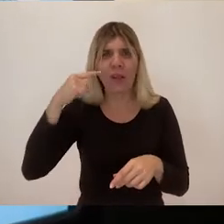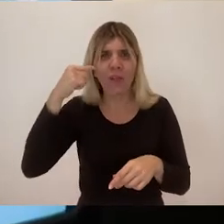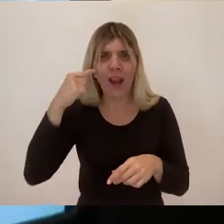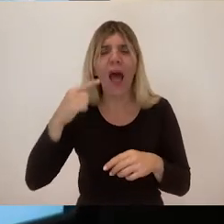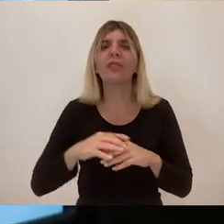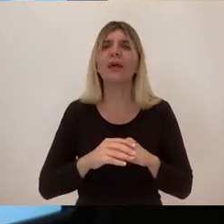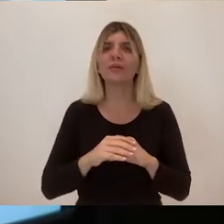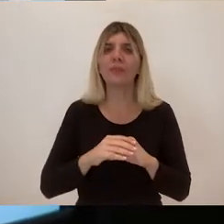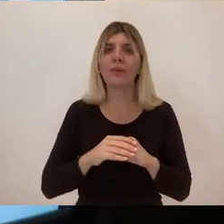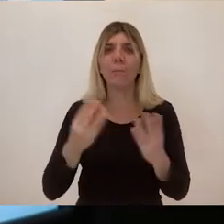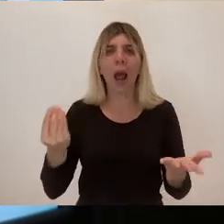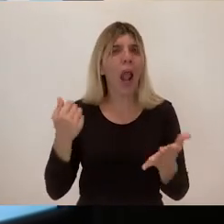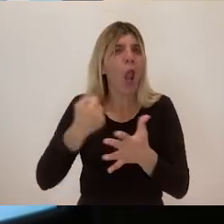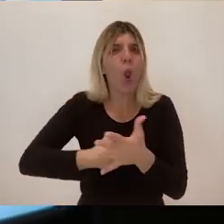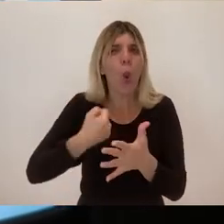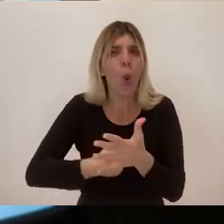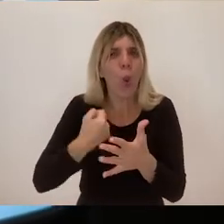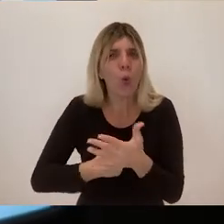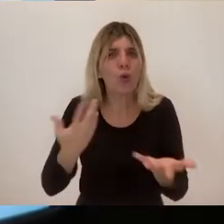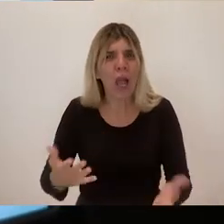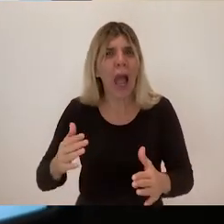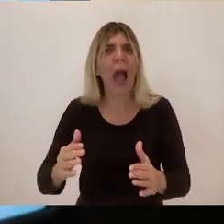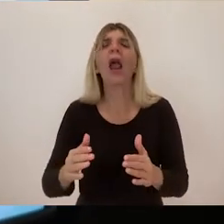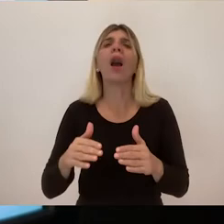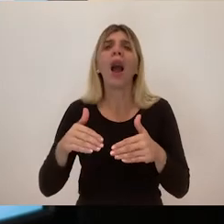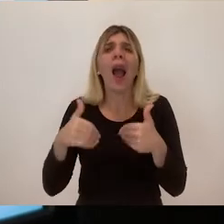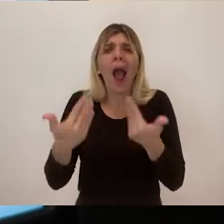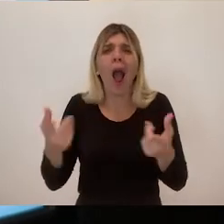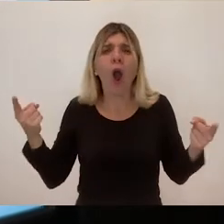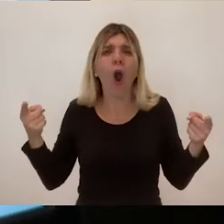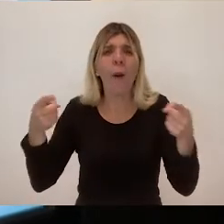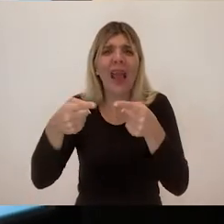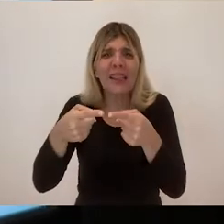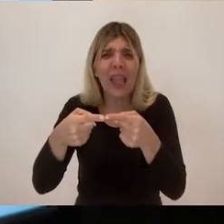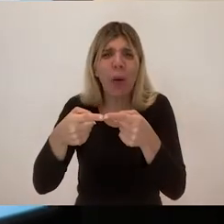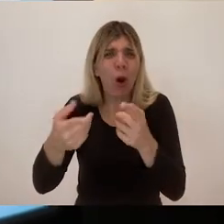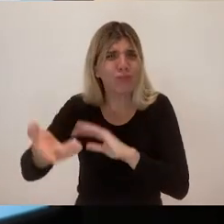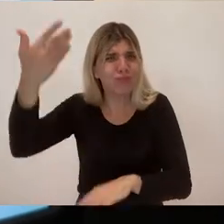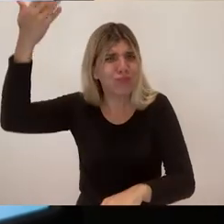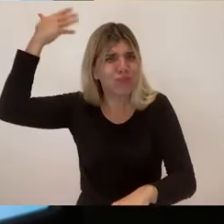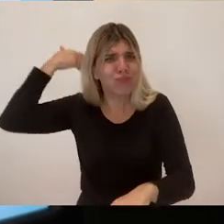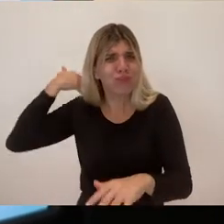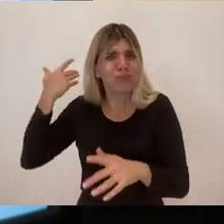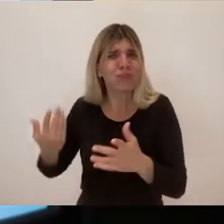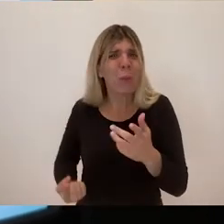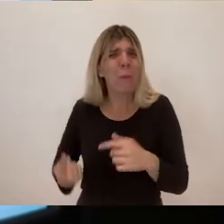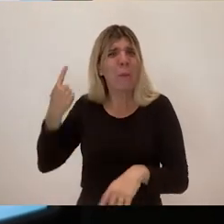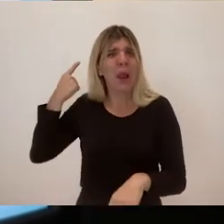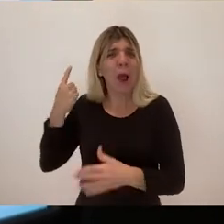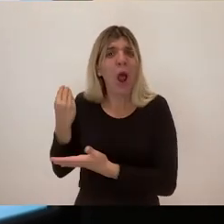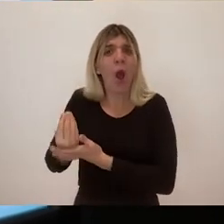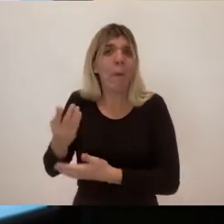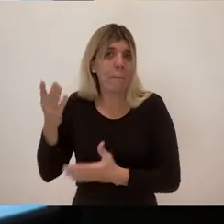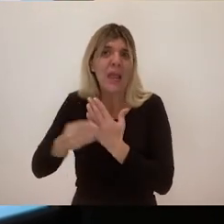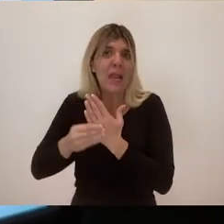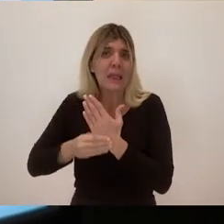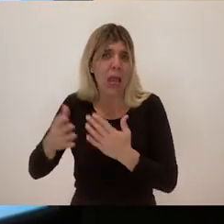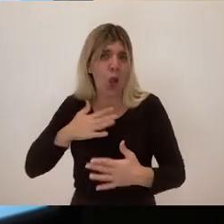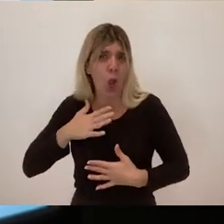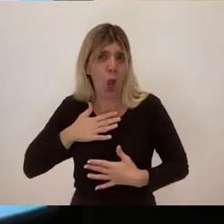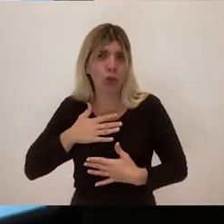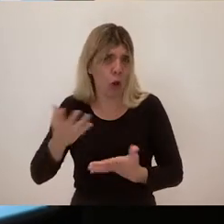lucha que nos propuso el presidente Alberto Fernández de luchar contra el hambre. Un objetivo que desde el